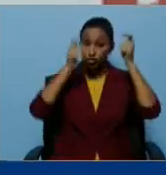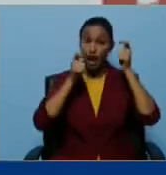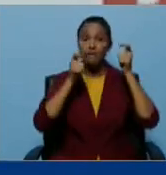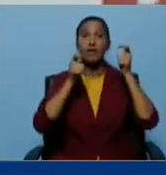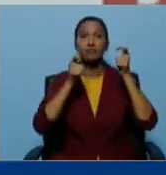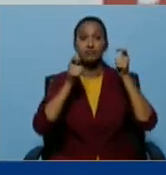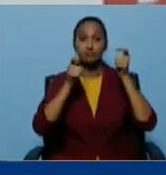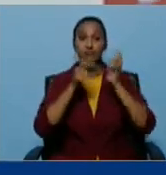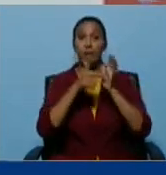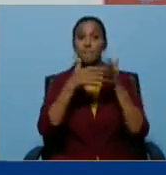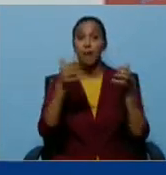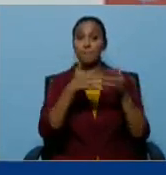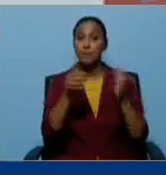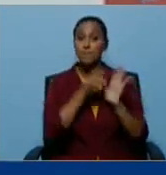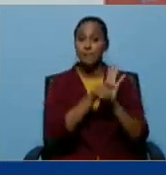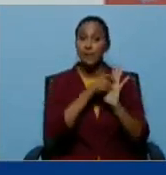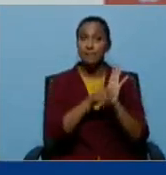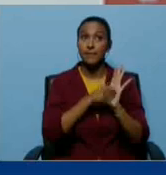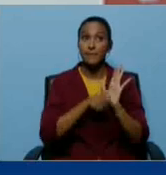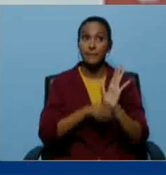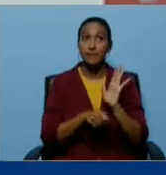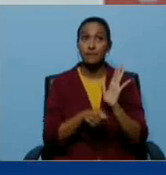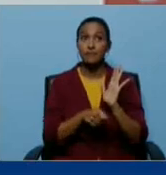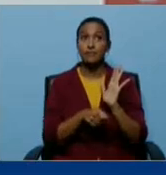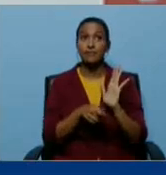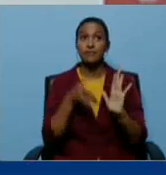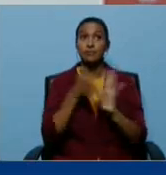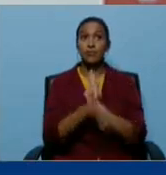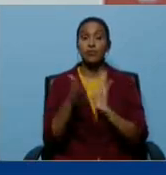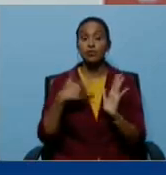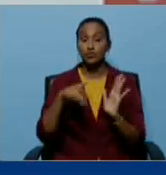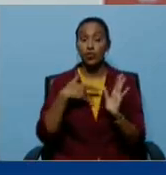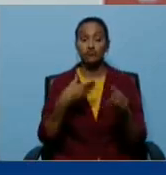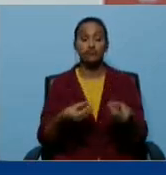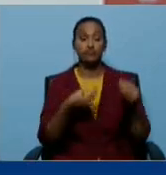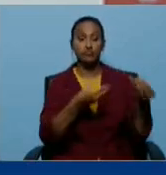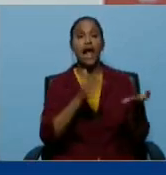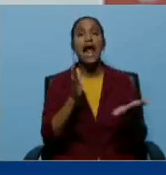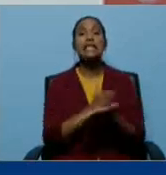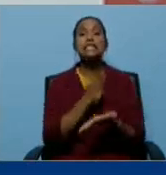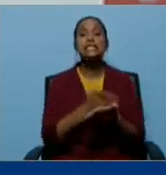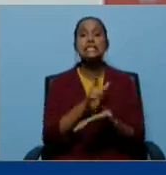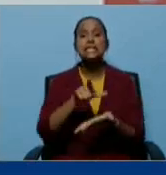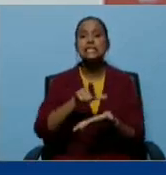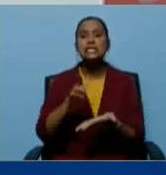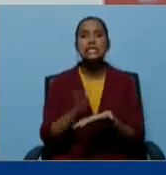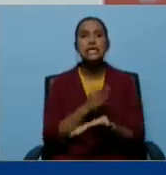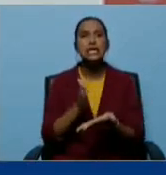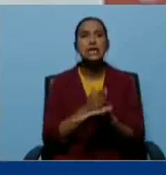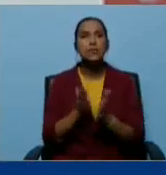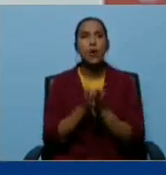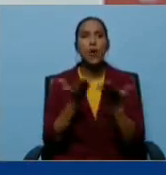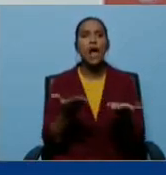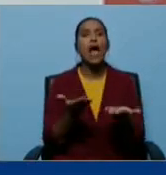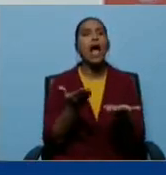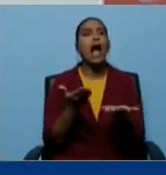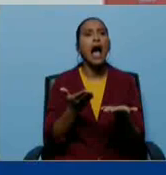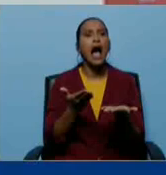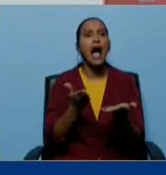dicho. Me quitaron el libro, vale, se lo regalé a Diosdado y no me lo repusieron. El libro azul, aquí está el libro